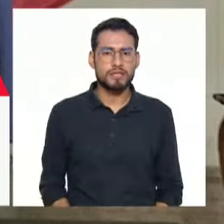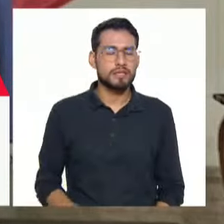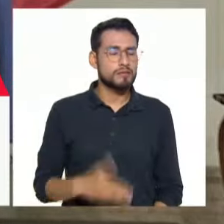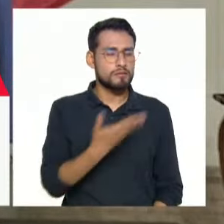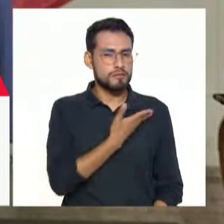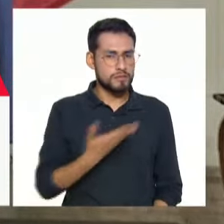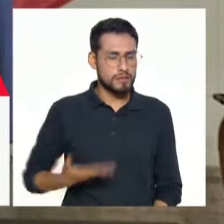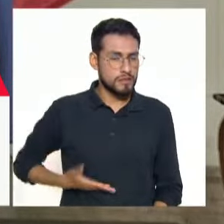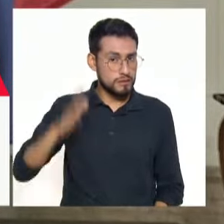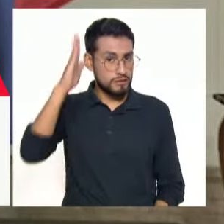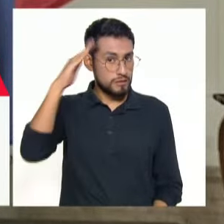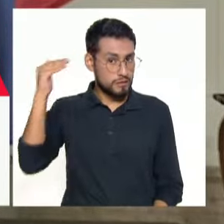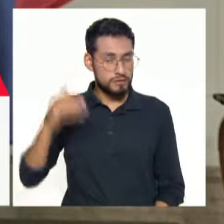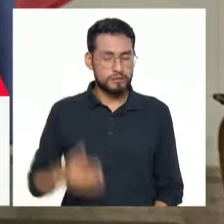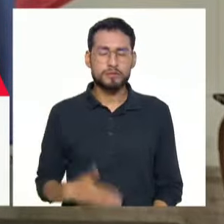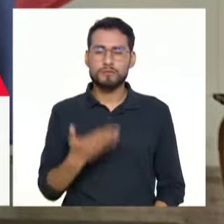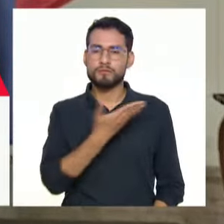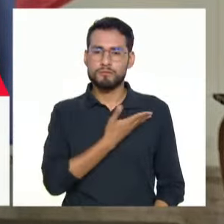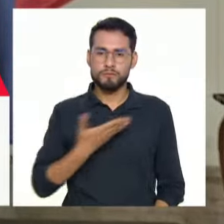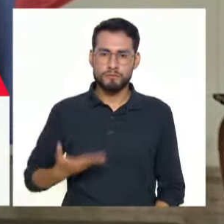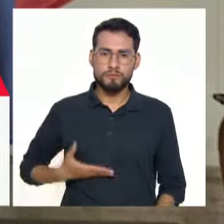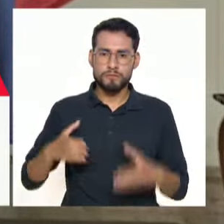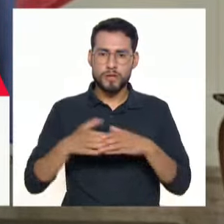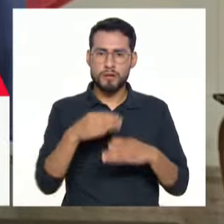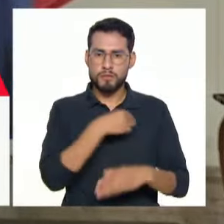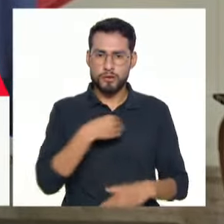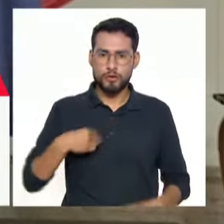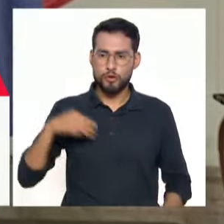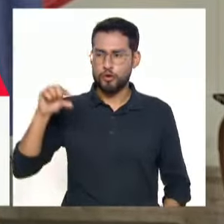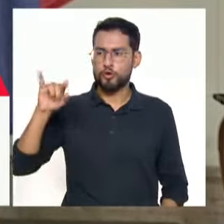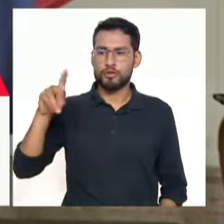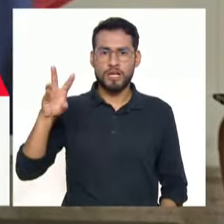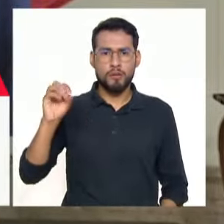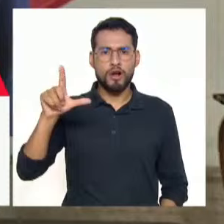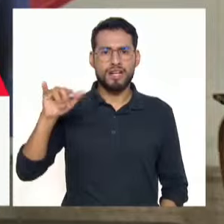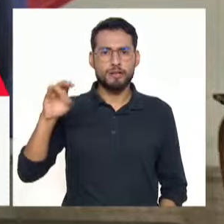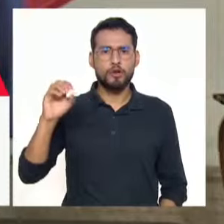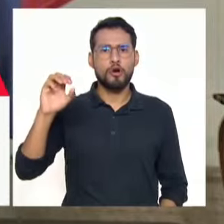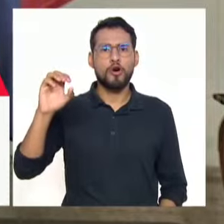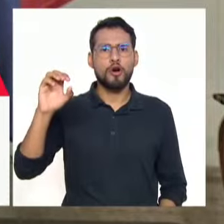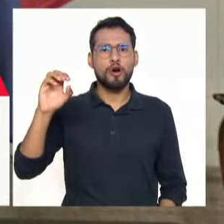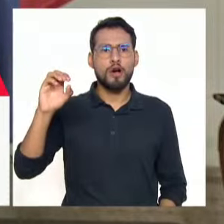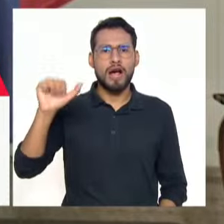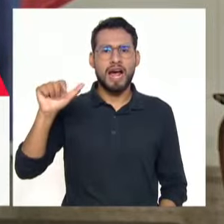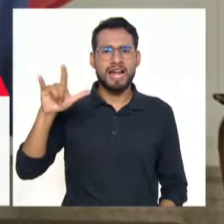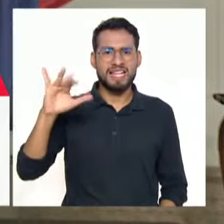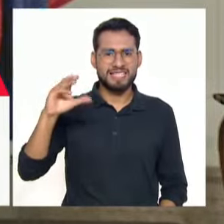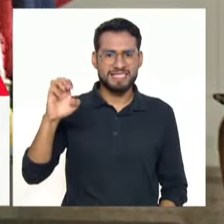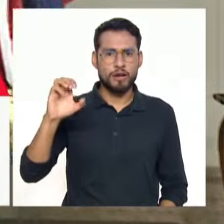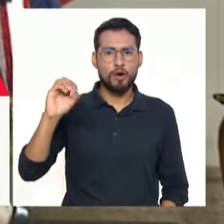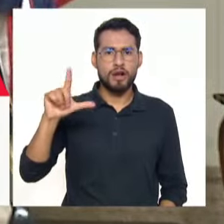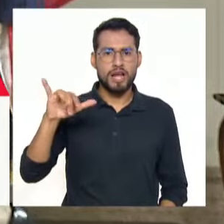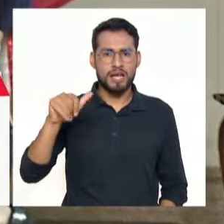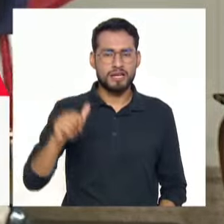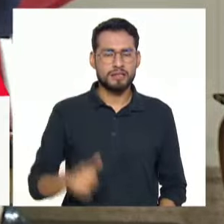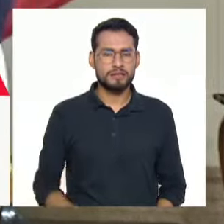Ercilia Boluarte Segarra, Presidenta de la República. Gustavo Lino Adriansén Olaya, Presidente del Consejo de Ministros.